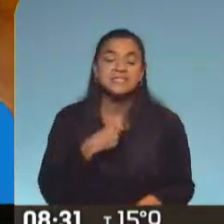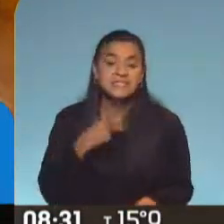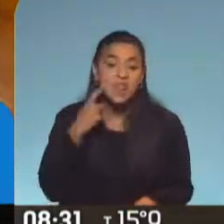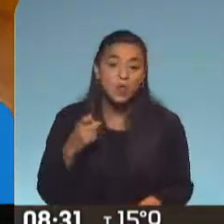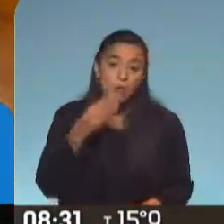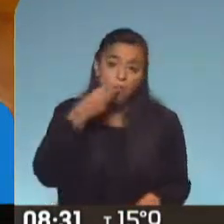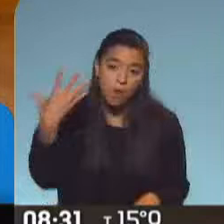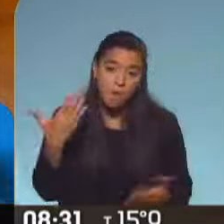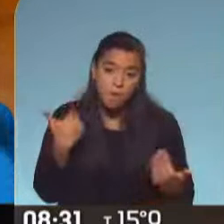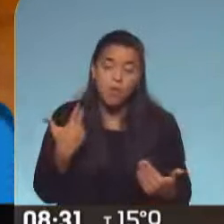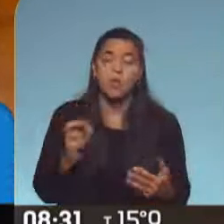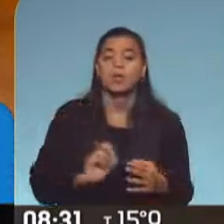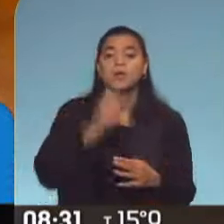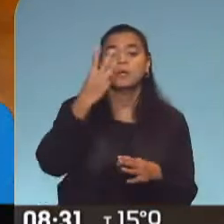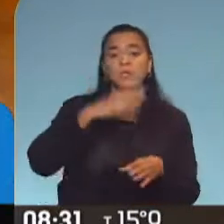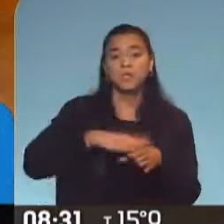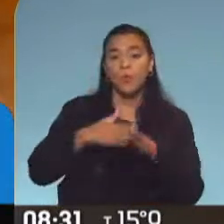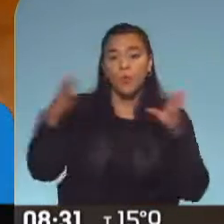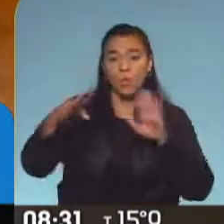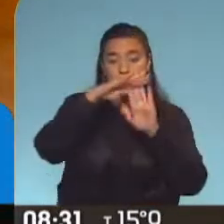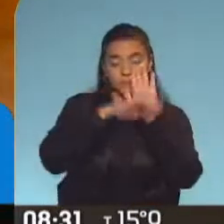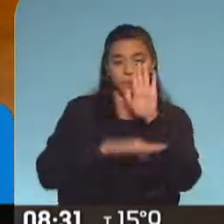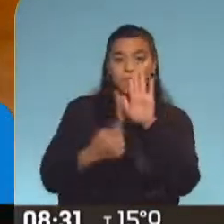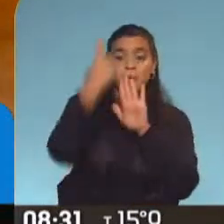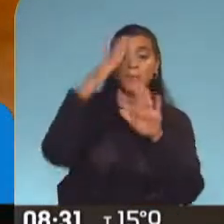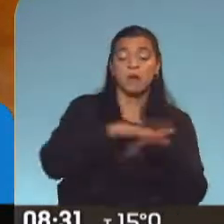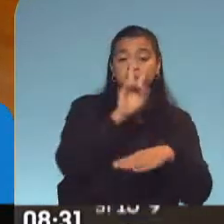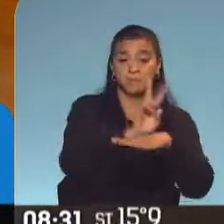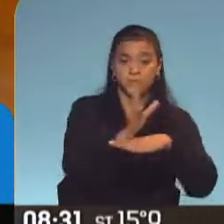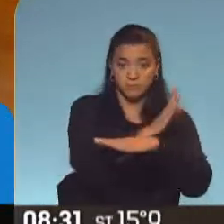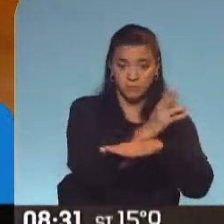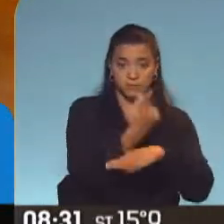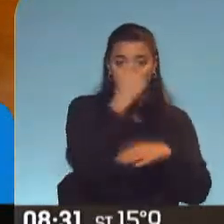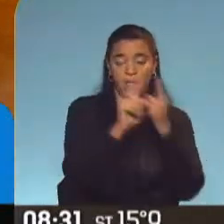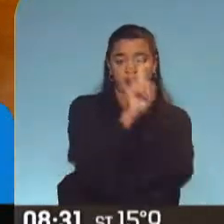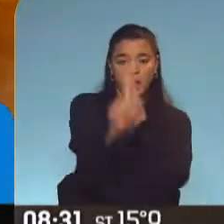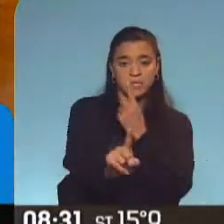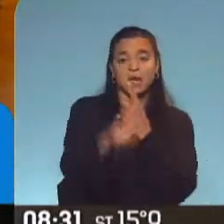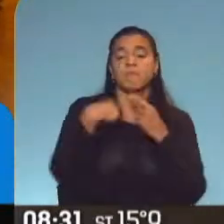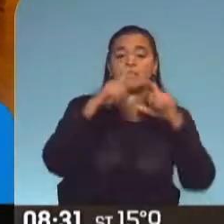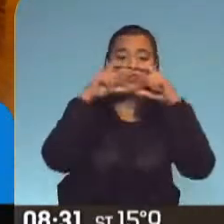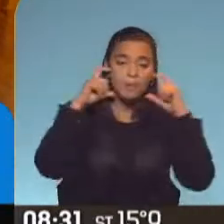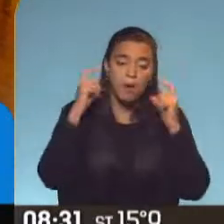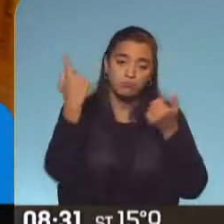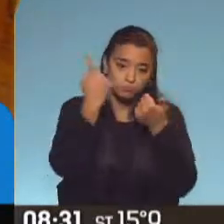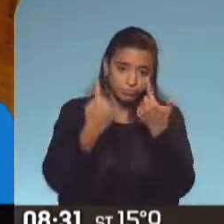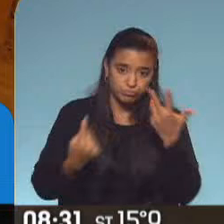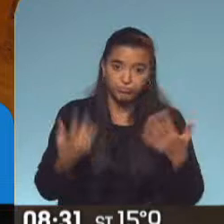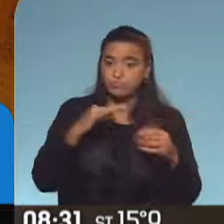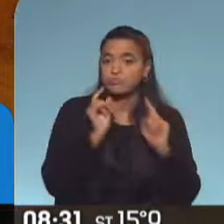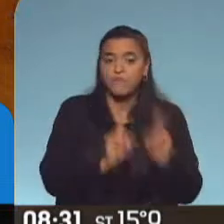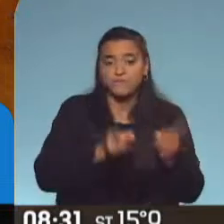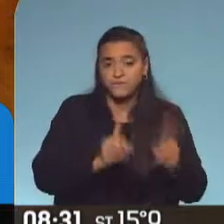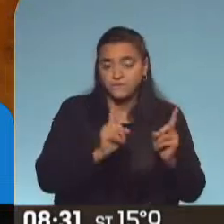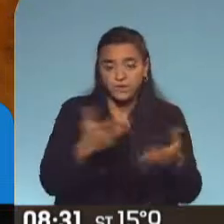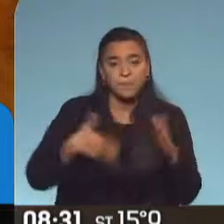para poder aplicar la segunda dimensión del protocolo, la primera dimensión es la preventiva, ¿no? Distanciamiento, tapaboca, esas cosas que tenemos que sostener,